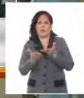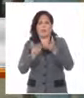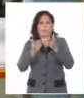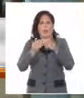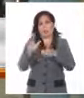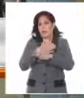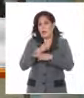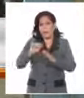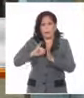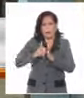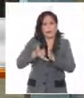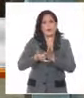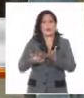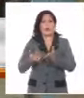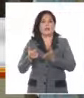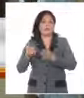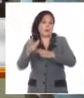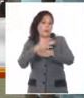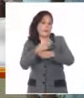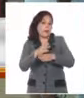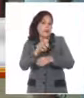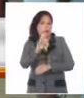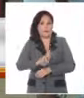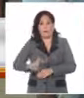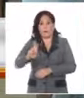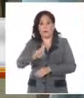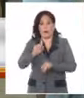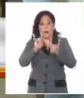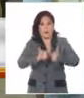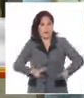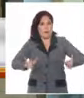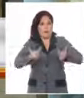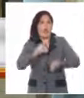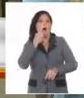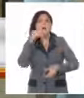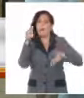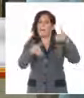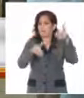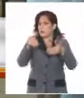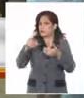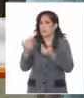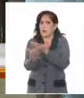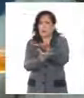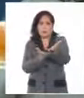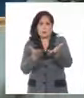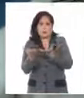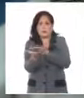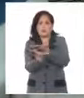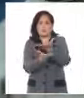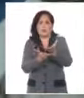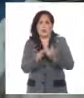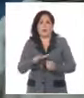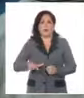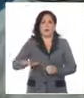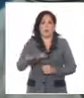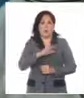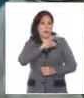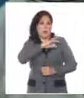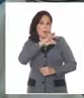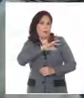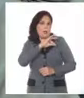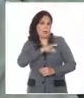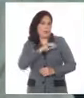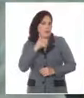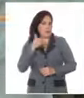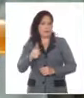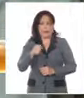proyectos o diferentes facultades de las universidades puedan estar compartiendo. Bien, he cantado,